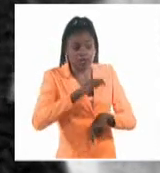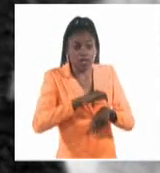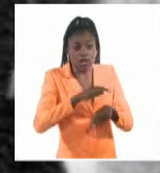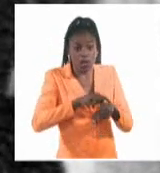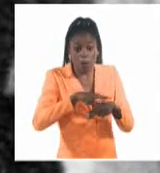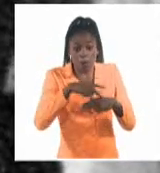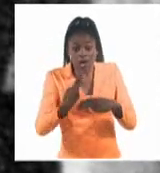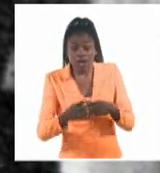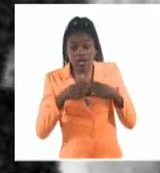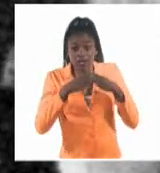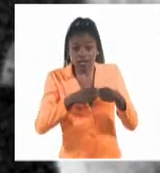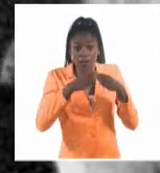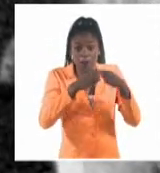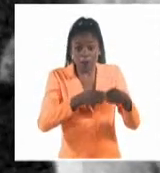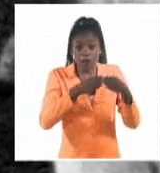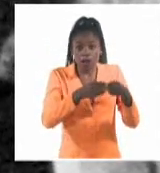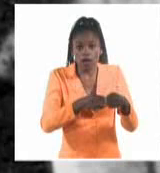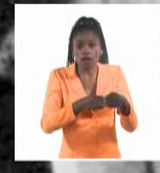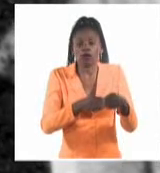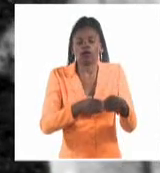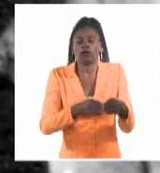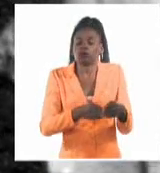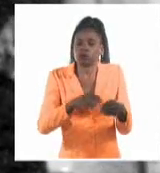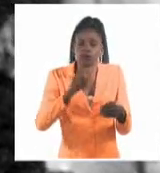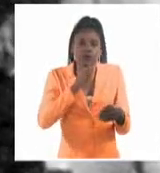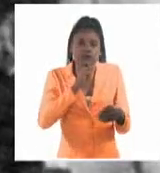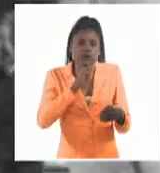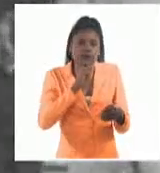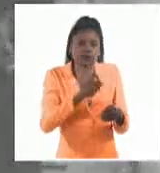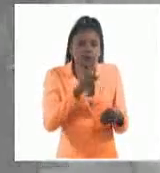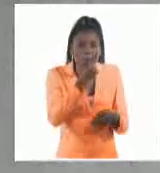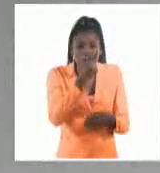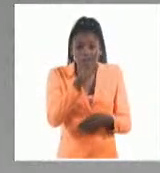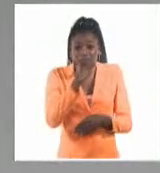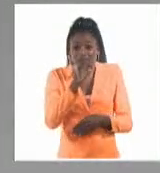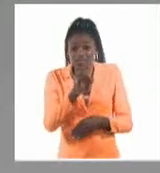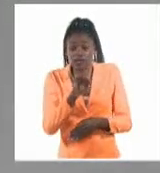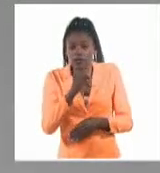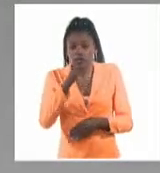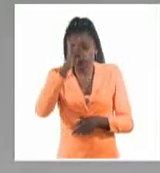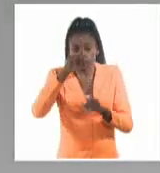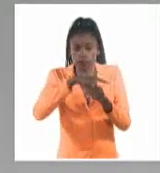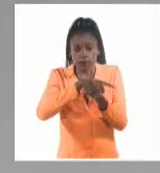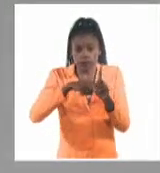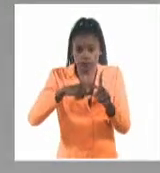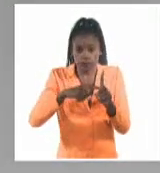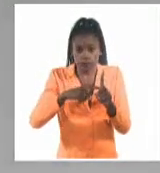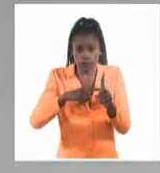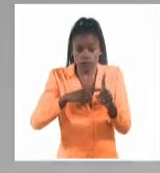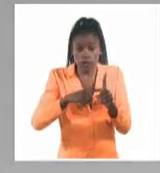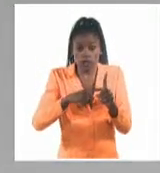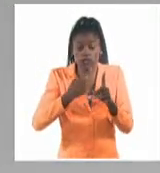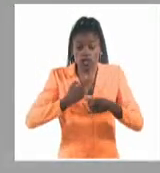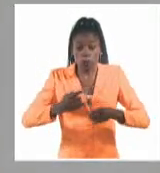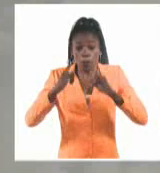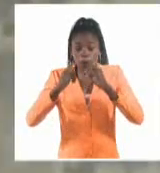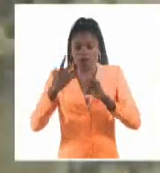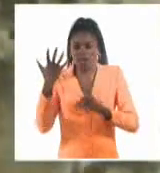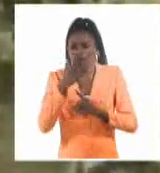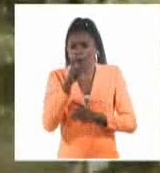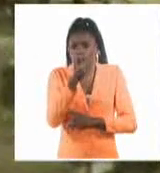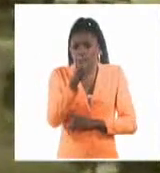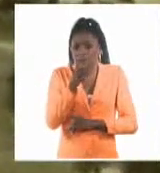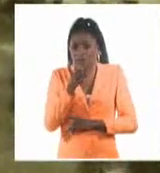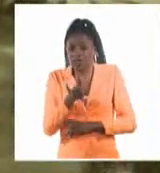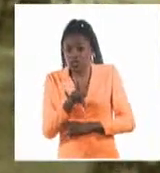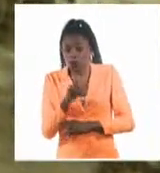barco hubo que trazar una estrategia. Era el 27 de septiembre. El entierro estaba previsto para el 29 en el